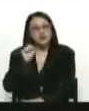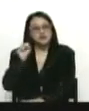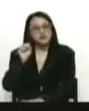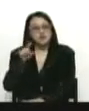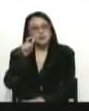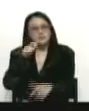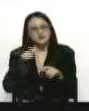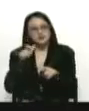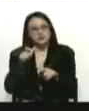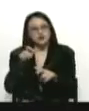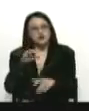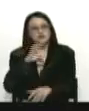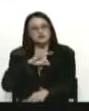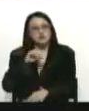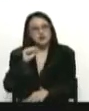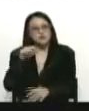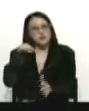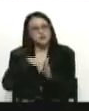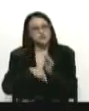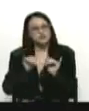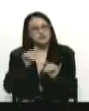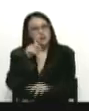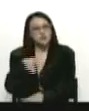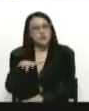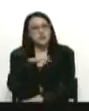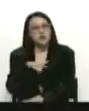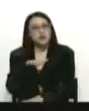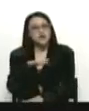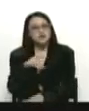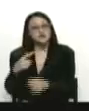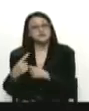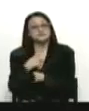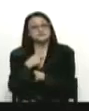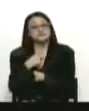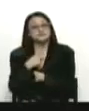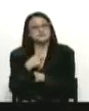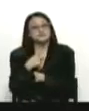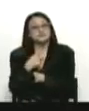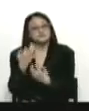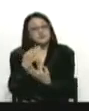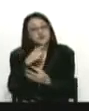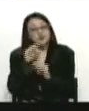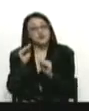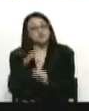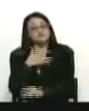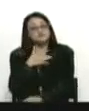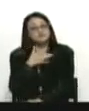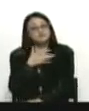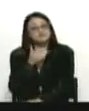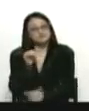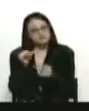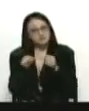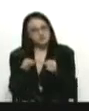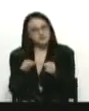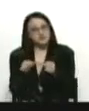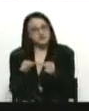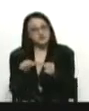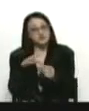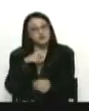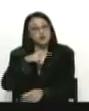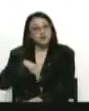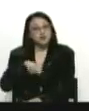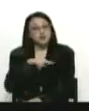el socialismo de la profundidad del pueblo. Él dejó un legado y por eso te digo, hemos sentido su presencia permanente. Y